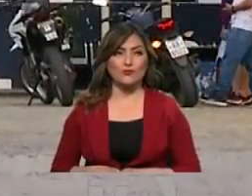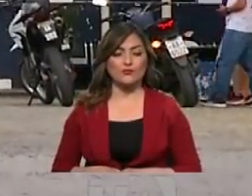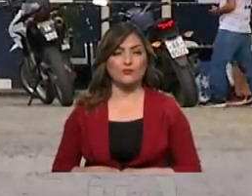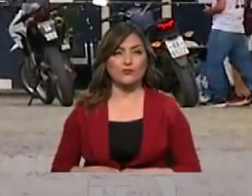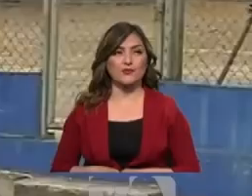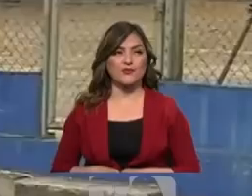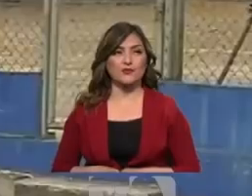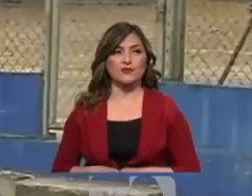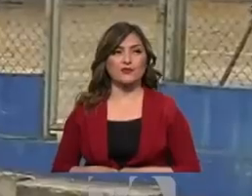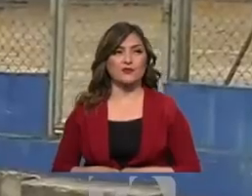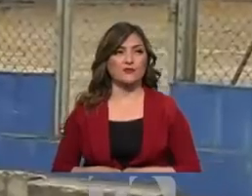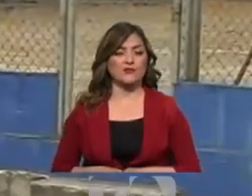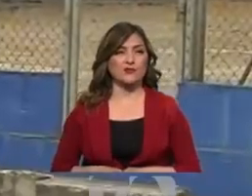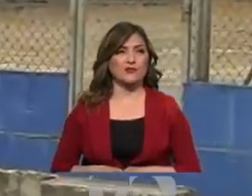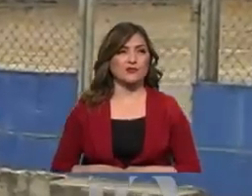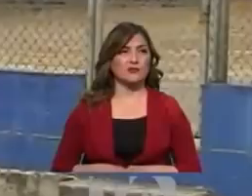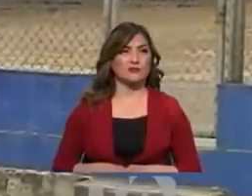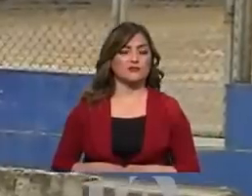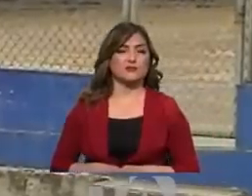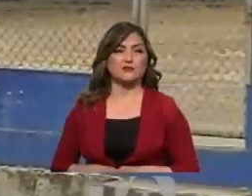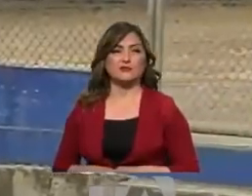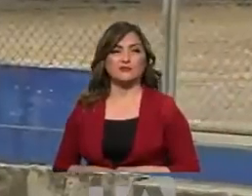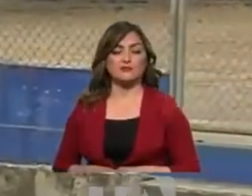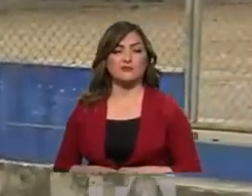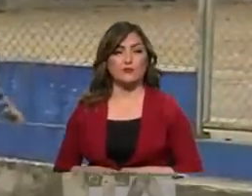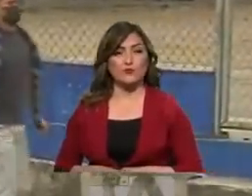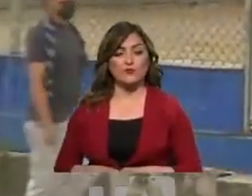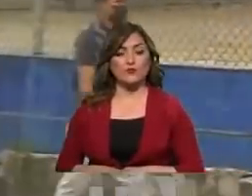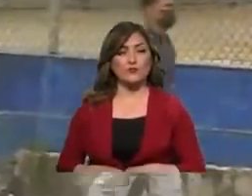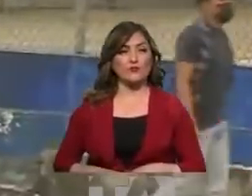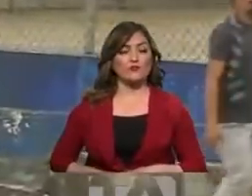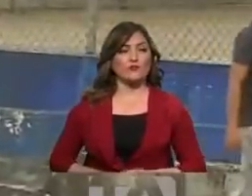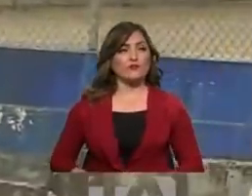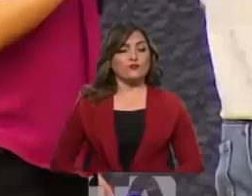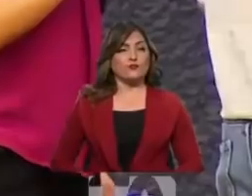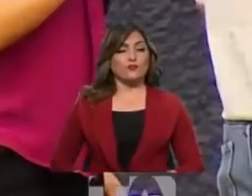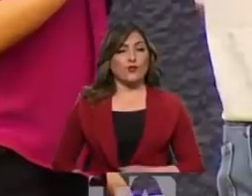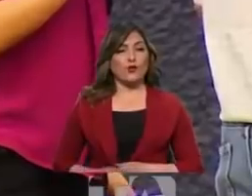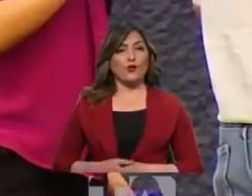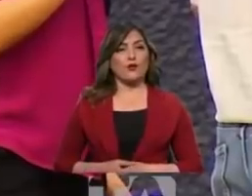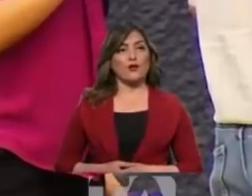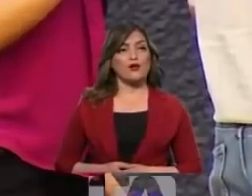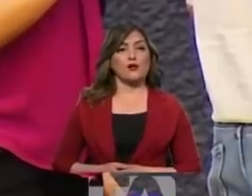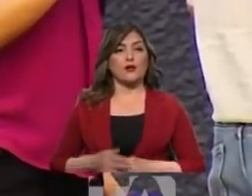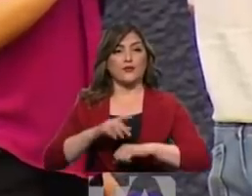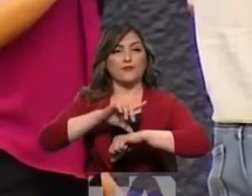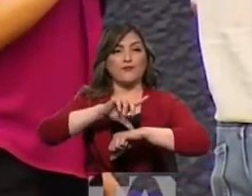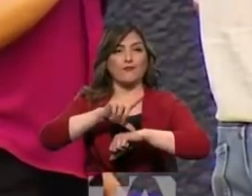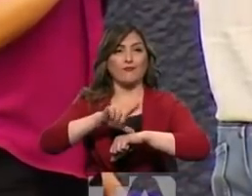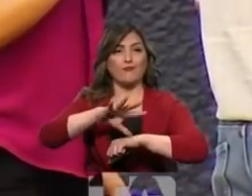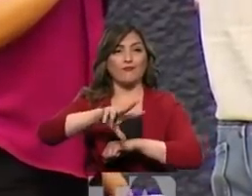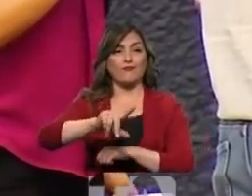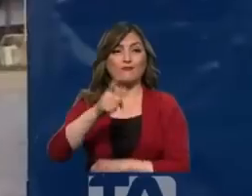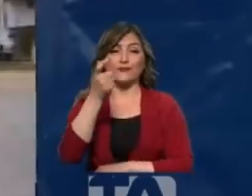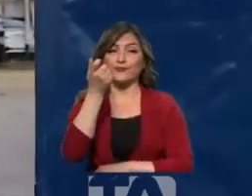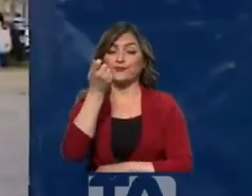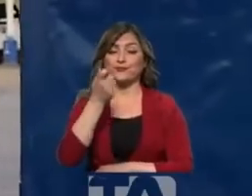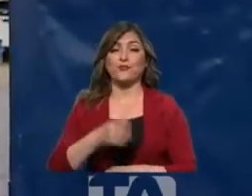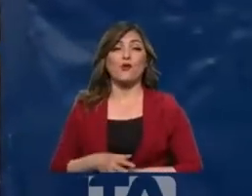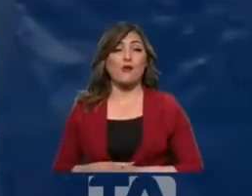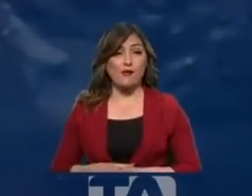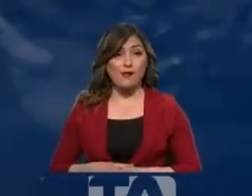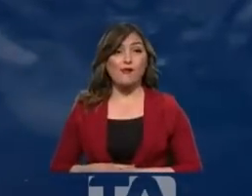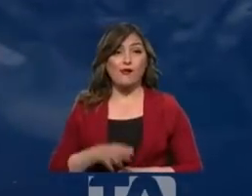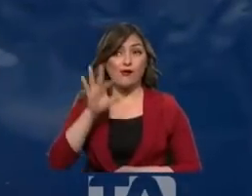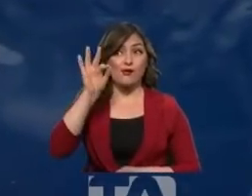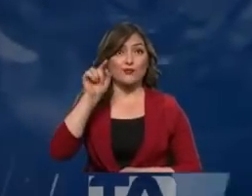¿Cuántas personas lesaron? Dos personas. ¿Y ahí armados? Obvio, armados. En cuestión de minutos se llevaron el dinero recaudado, alrededor